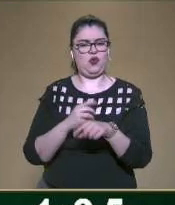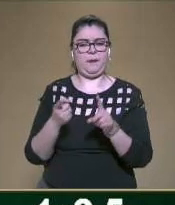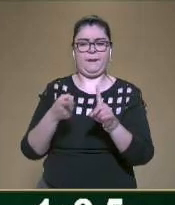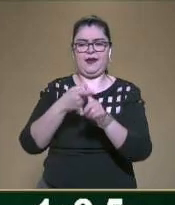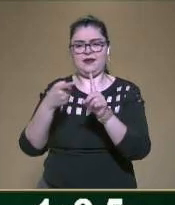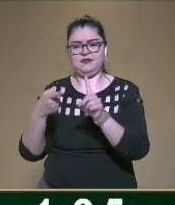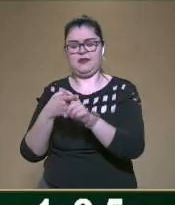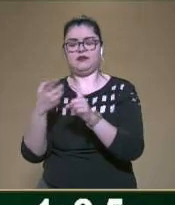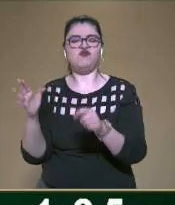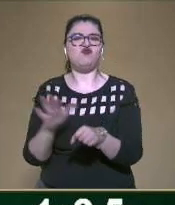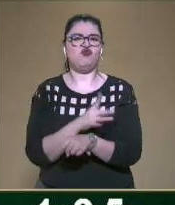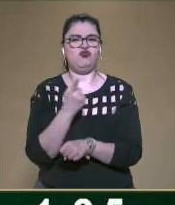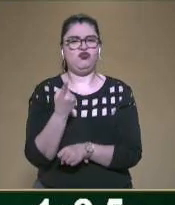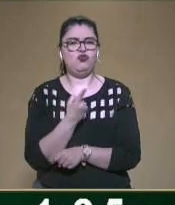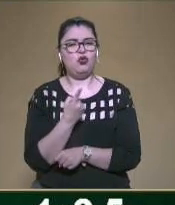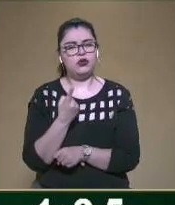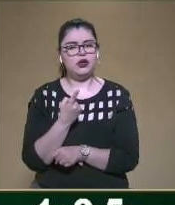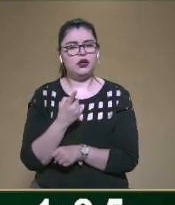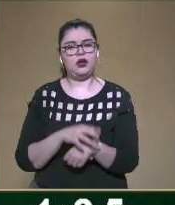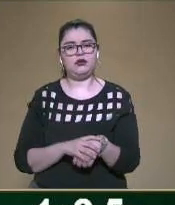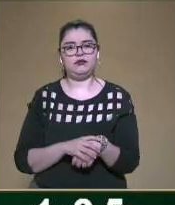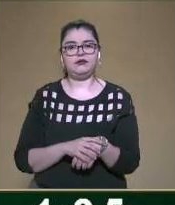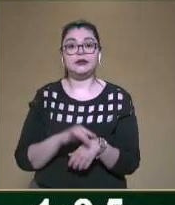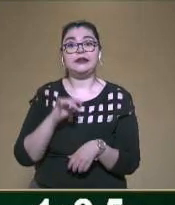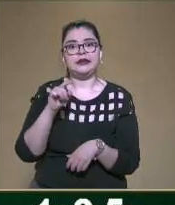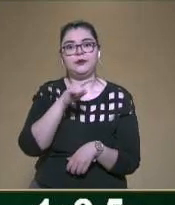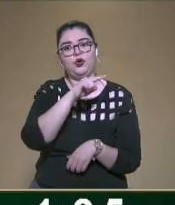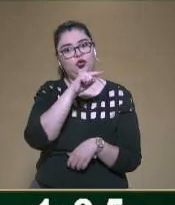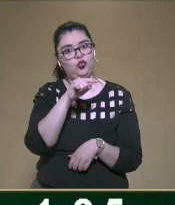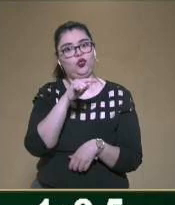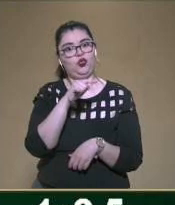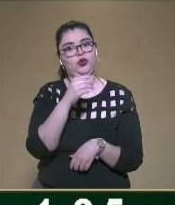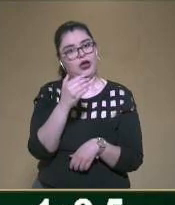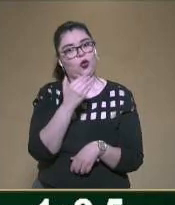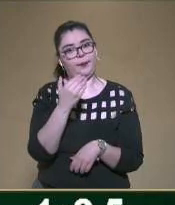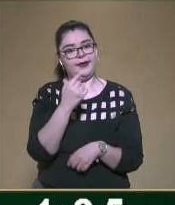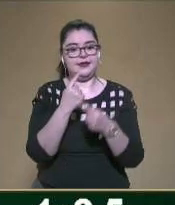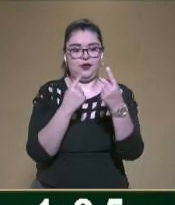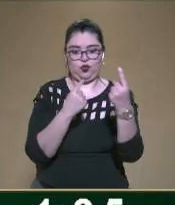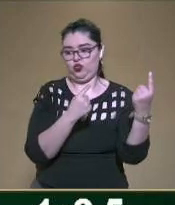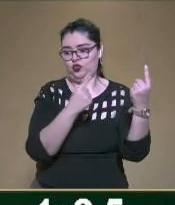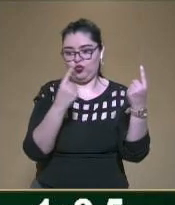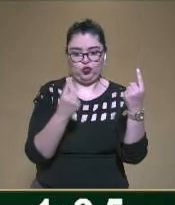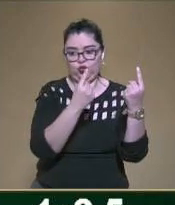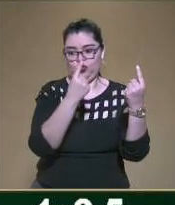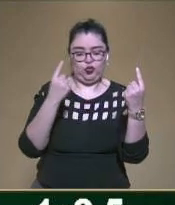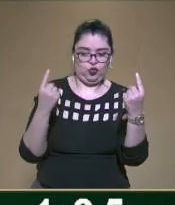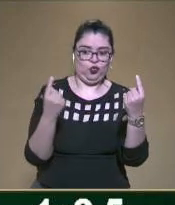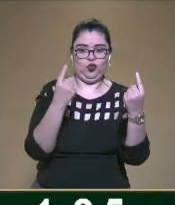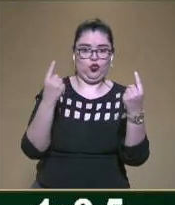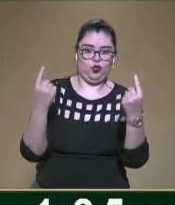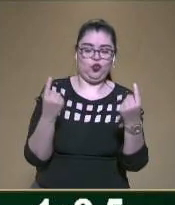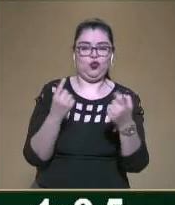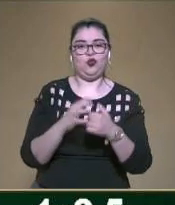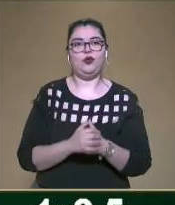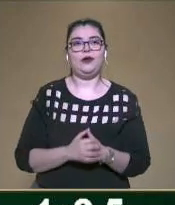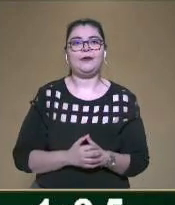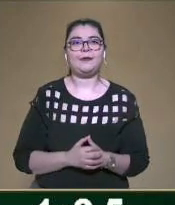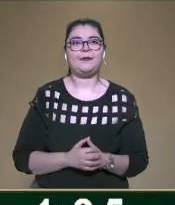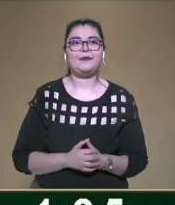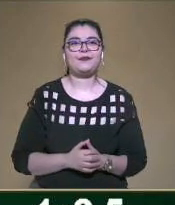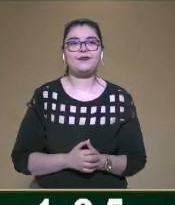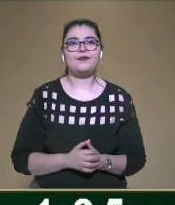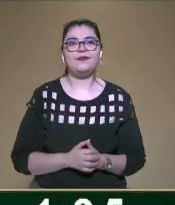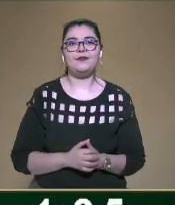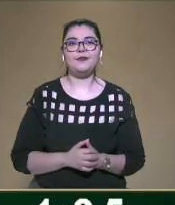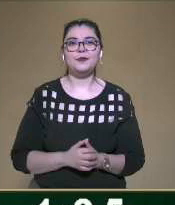Entre cada fracción que usted me fue repartiendo, me fue tocando. 1/8 más 1/8 más 1/8